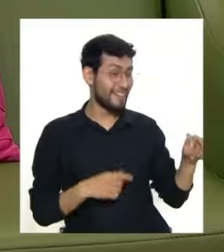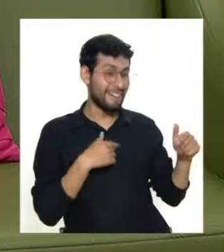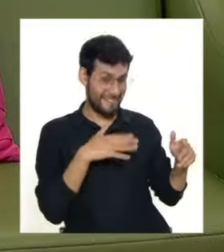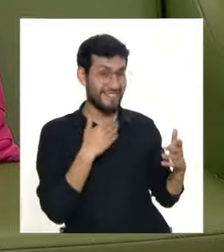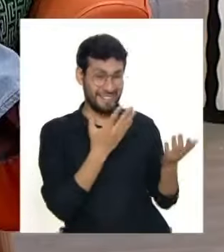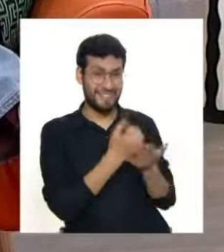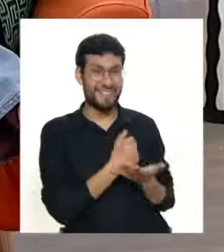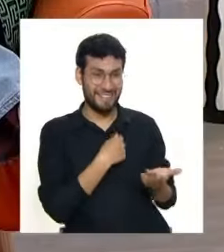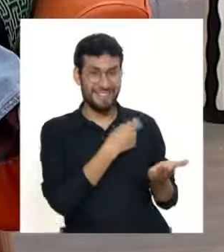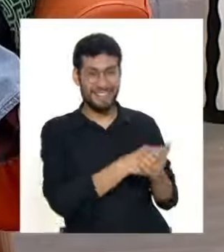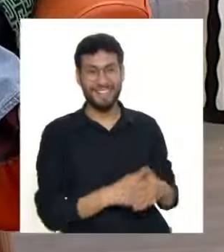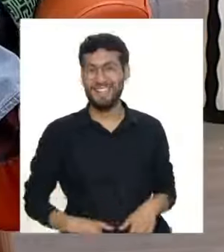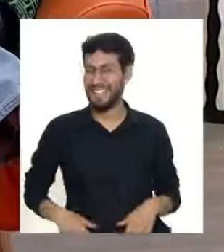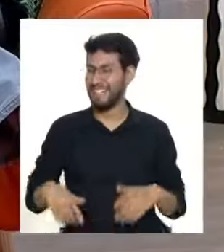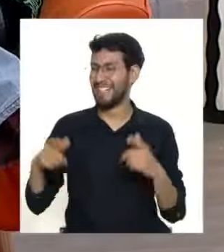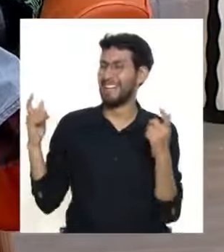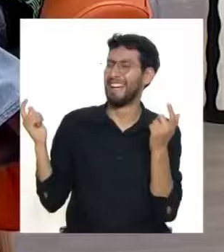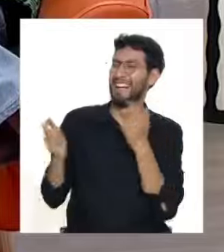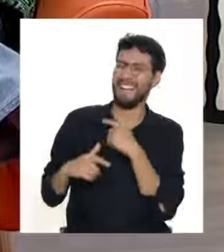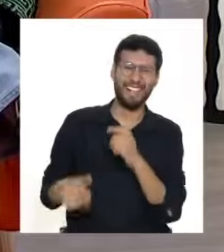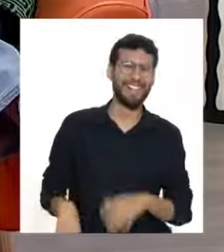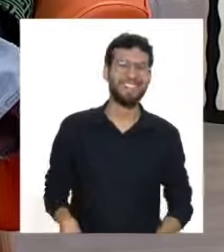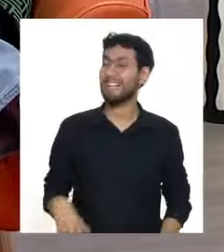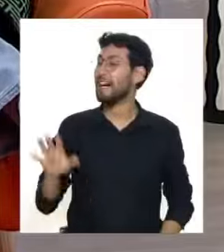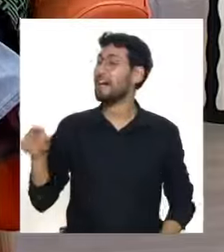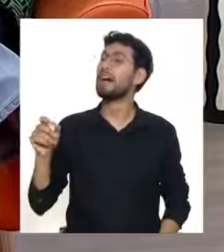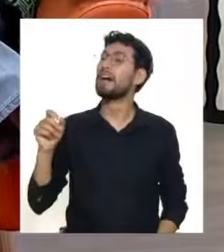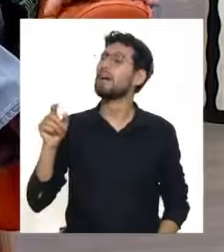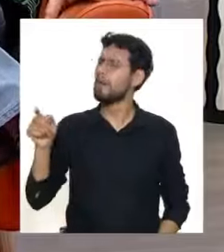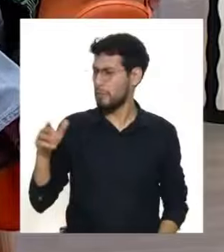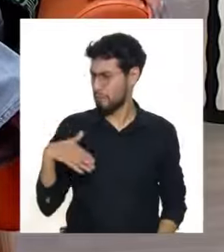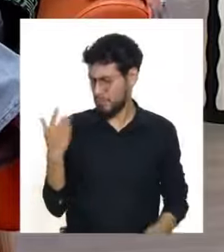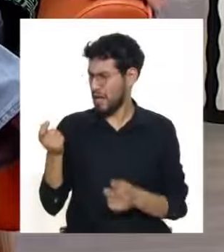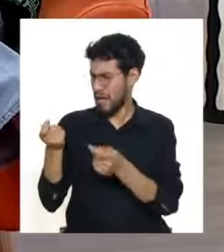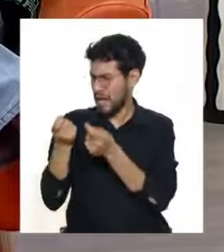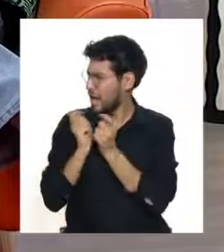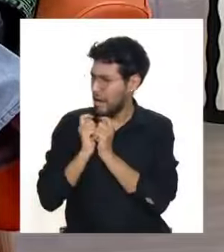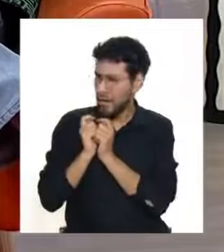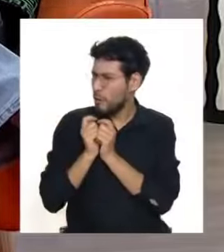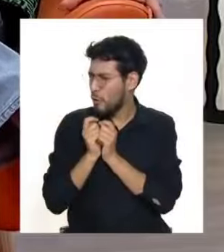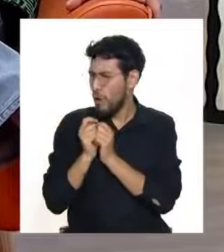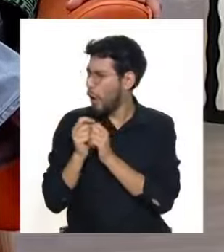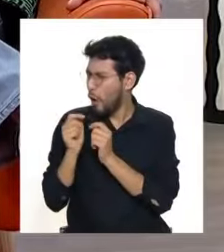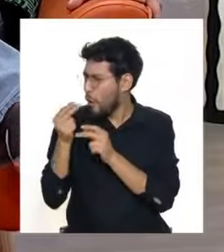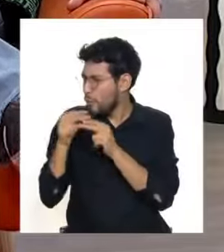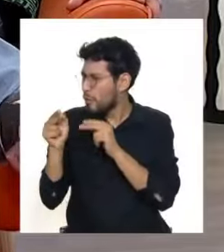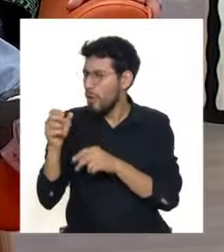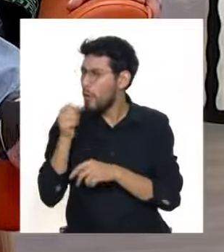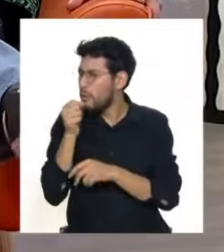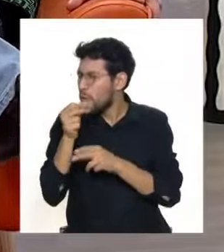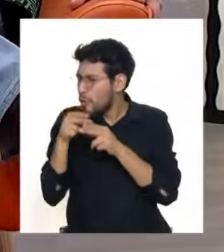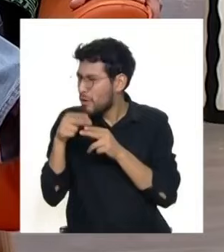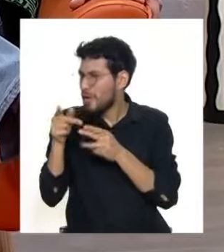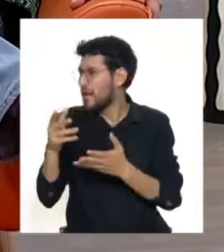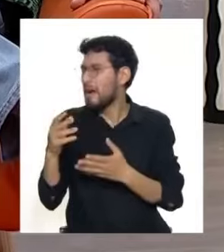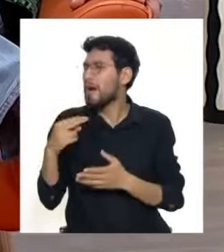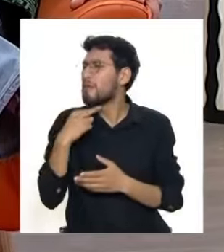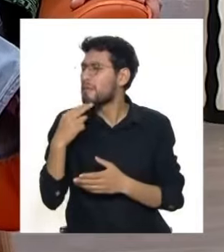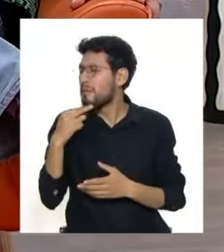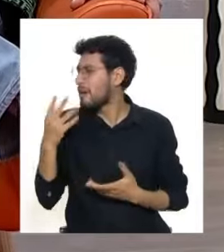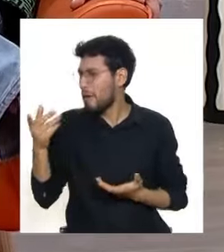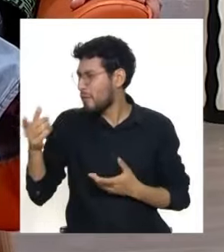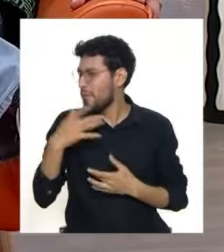ya. Sí, obvio. Oye, escúchame un poquito. ¿Tú nos podrías regalar alguno de tus éxitos? Un pedacito a capela, lo